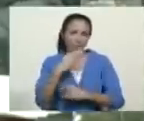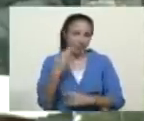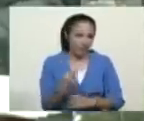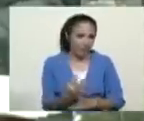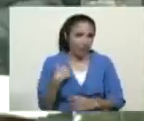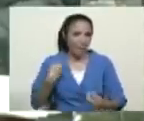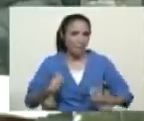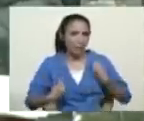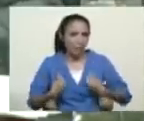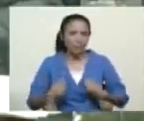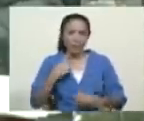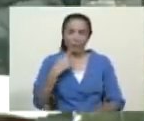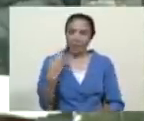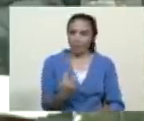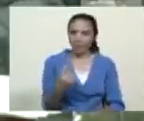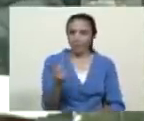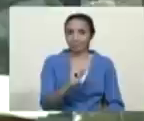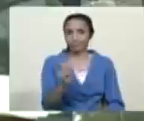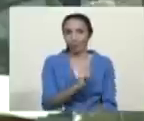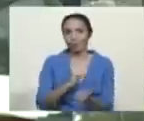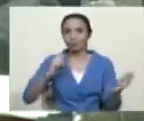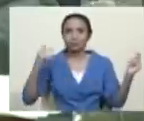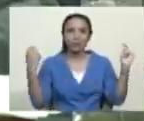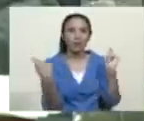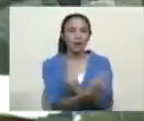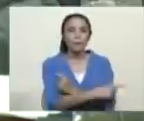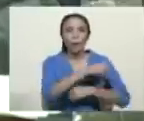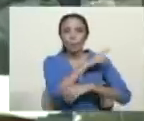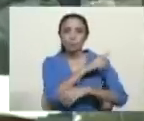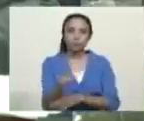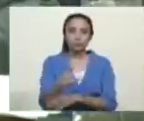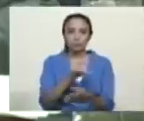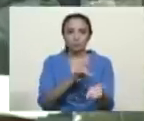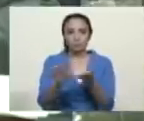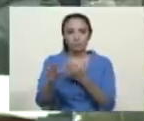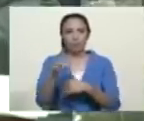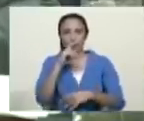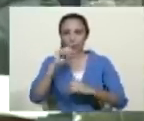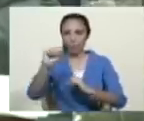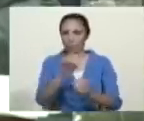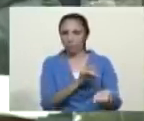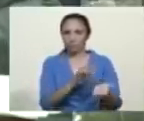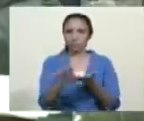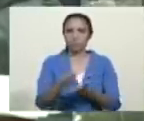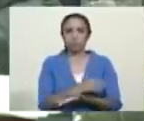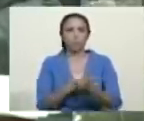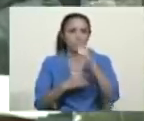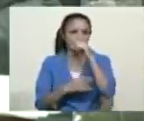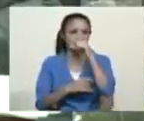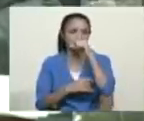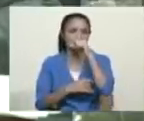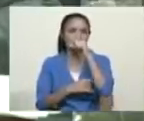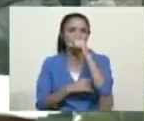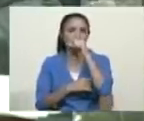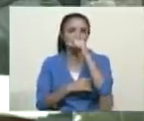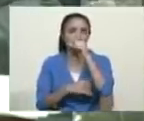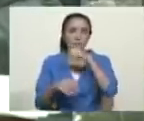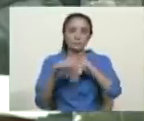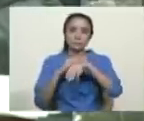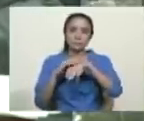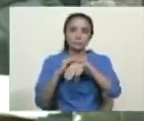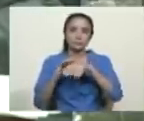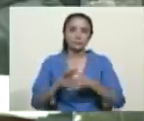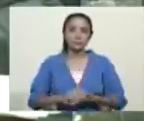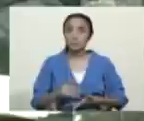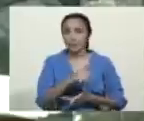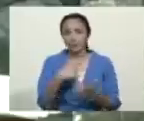pueblo. Lo que quiere es un cambio de régimen y está dispuesto a amenazar con una intervención. Esto